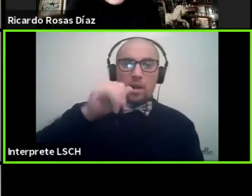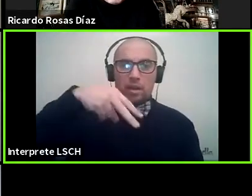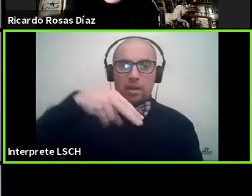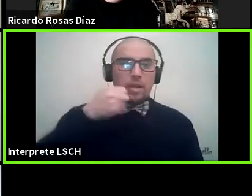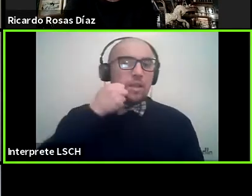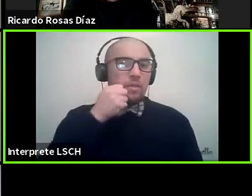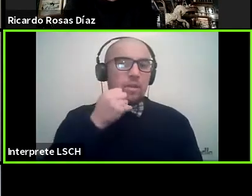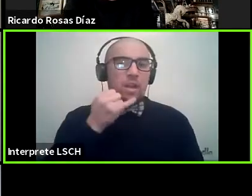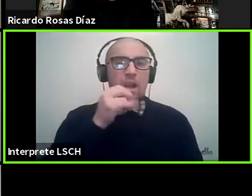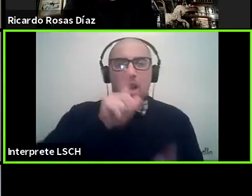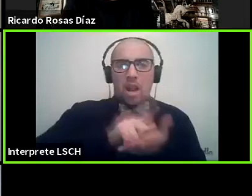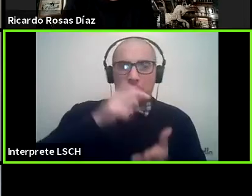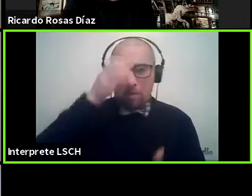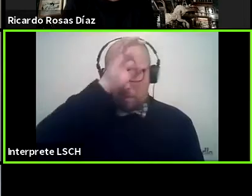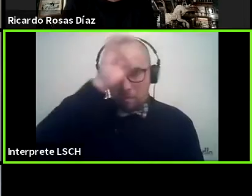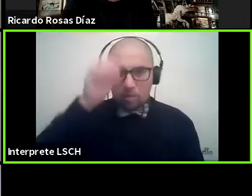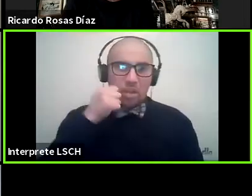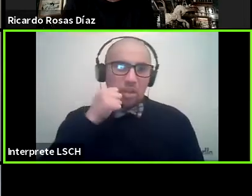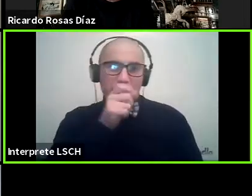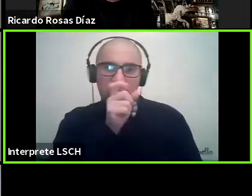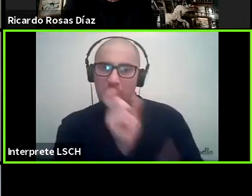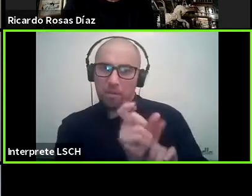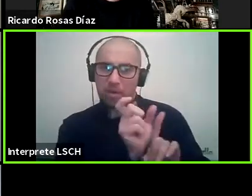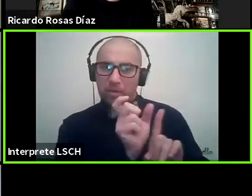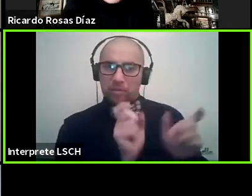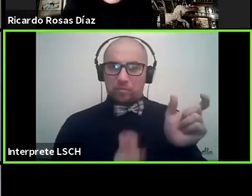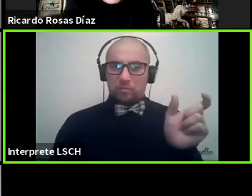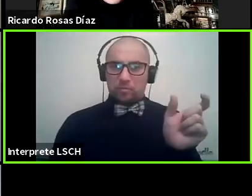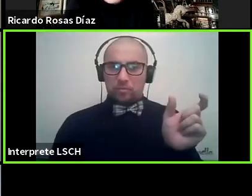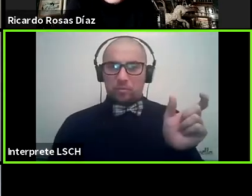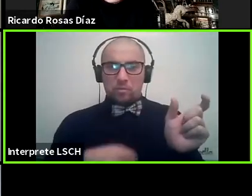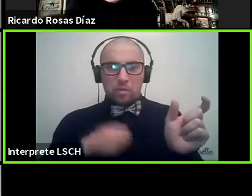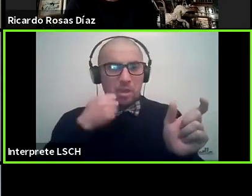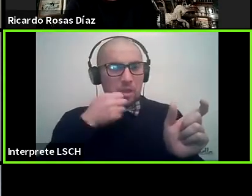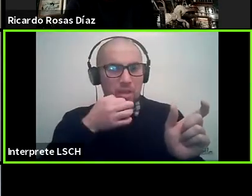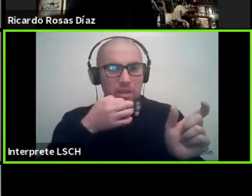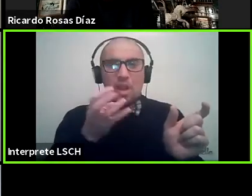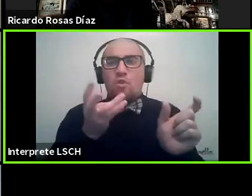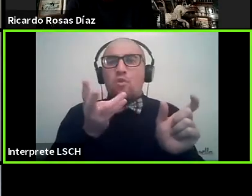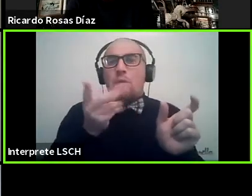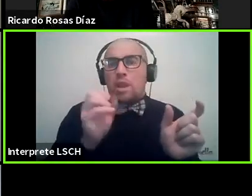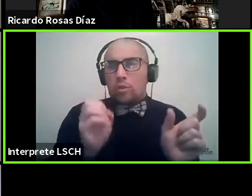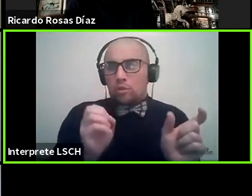que básicamente es la palabra que hay en Mapuzungún para enumeración o conteo.